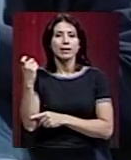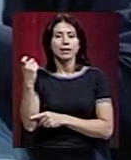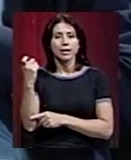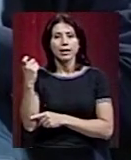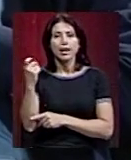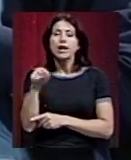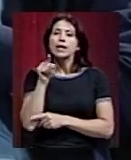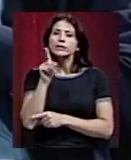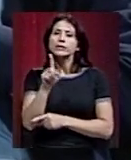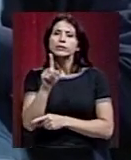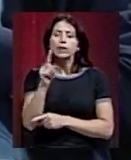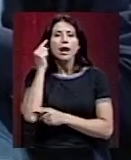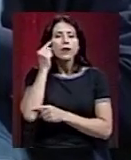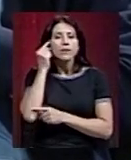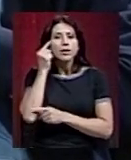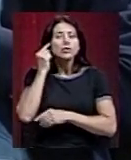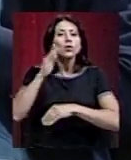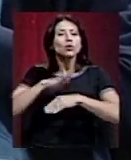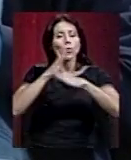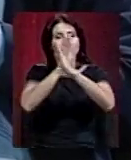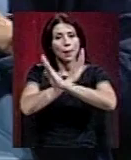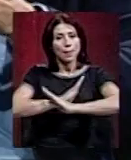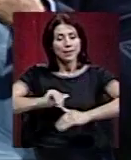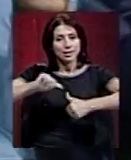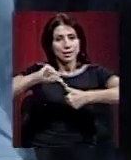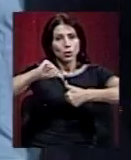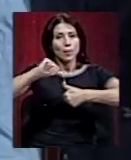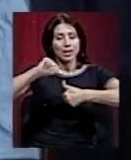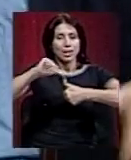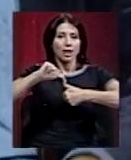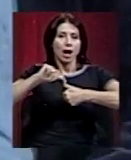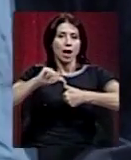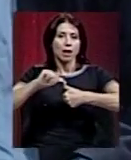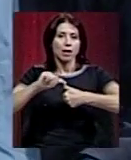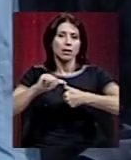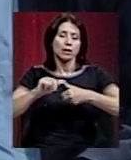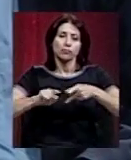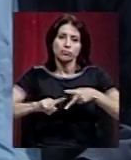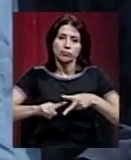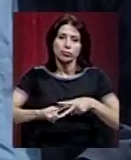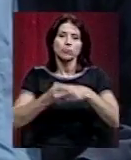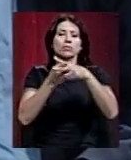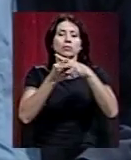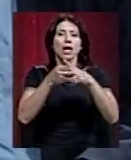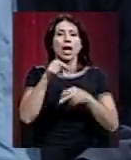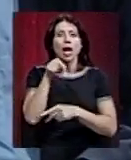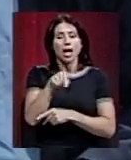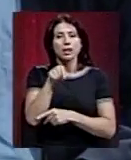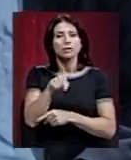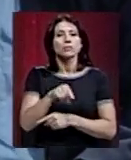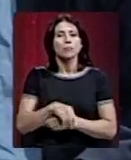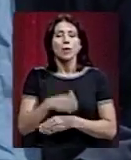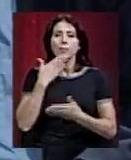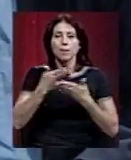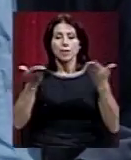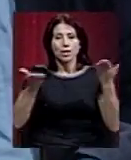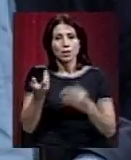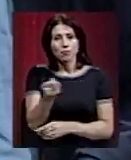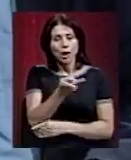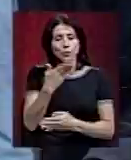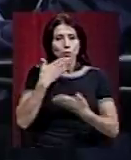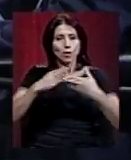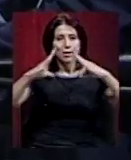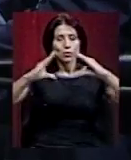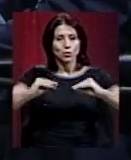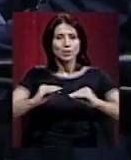la reflexión sobre la paz en Centroamérica en mucho dio lugar a la Fundación. Bienvenidos ambos, buenas